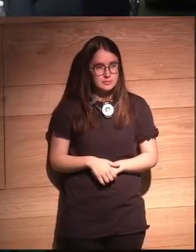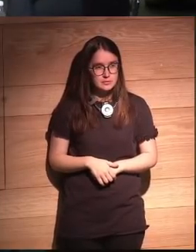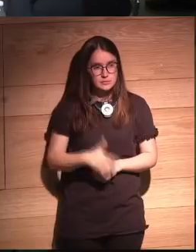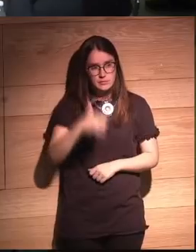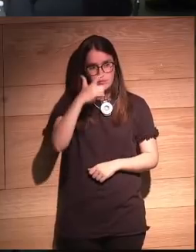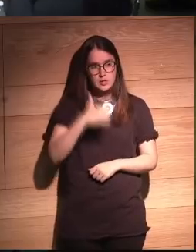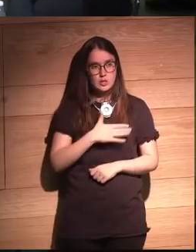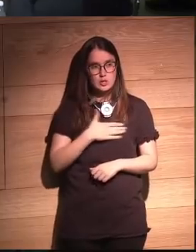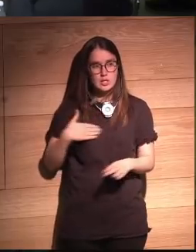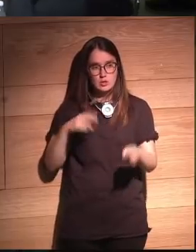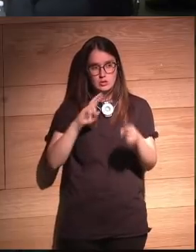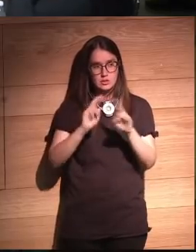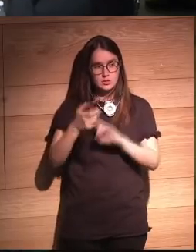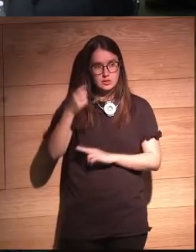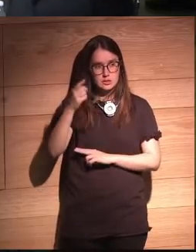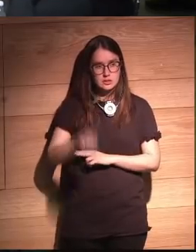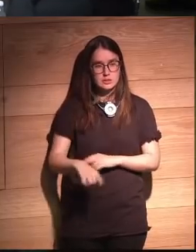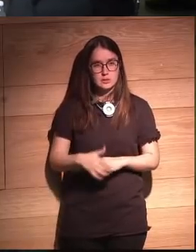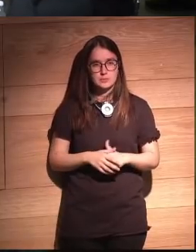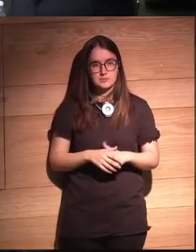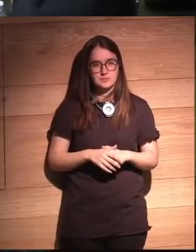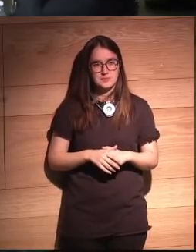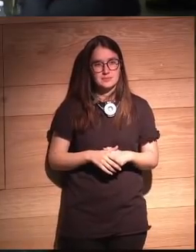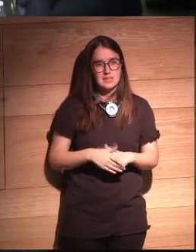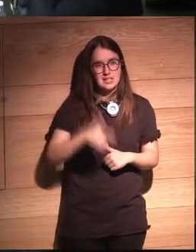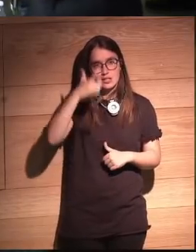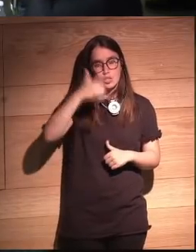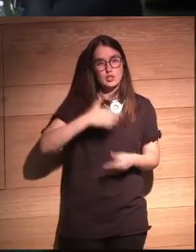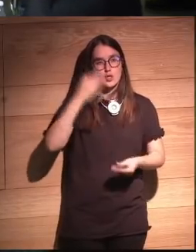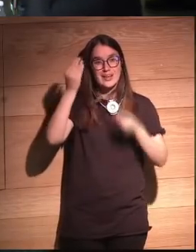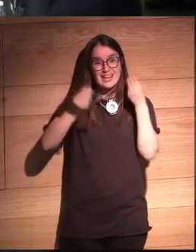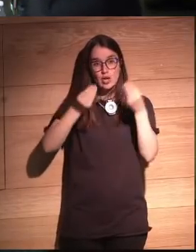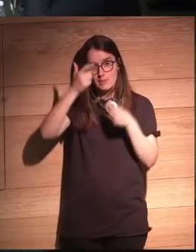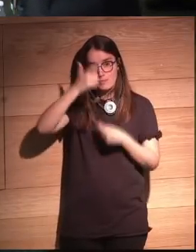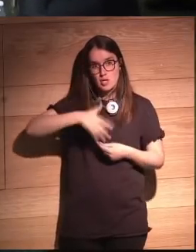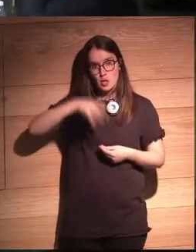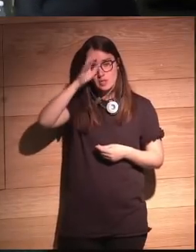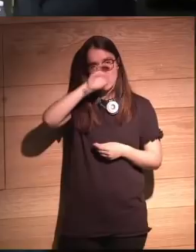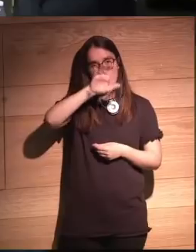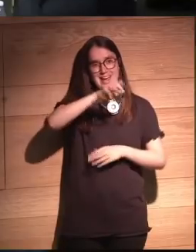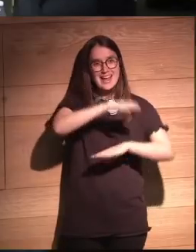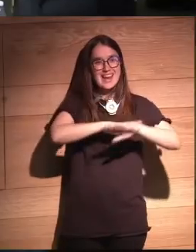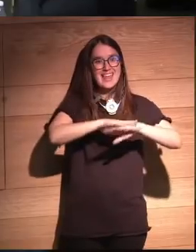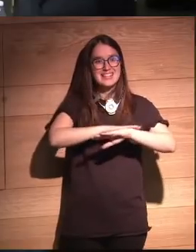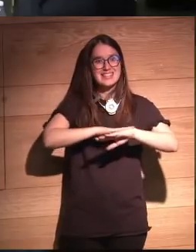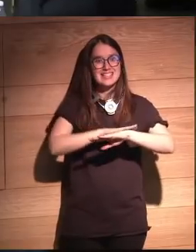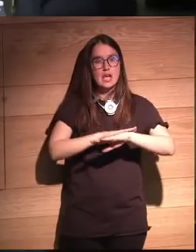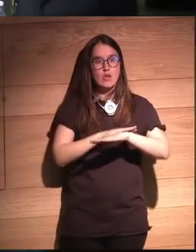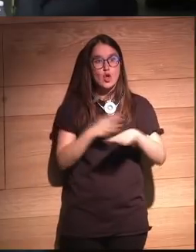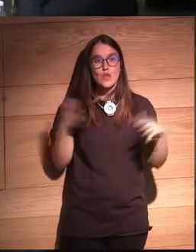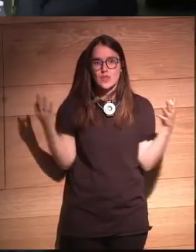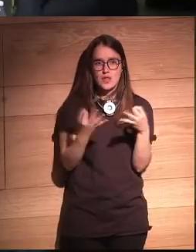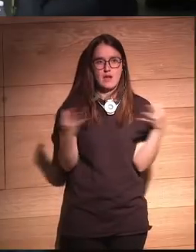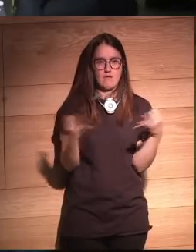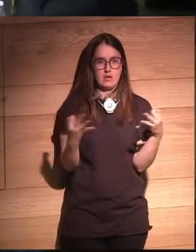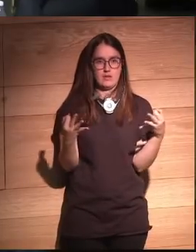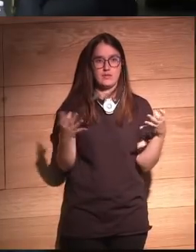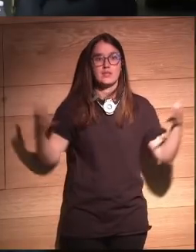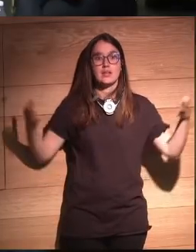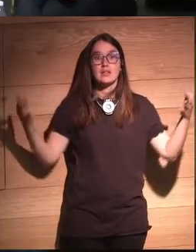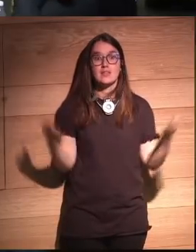Yo querría contestar también. Es que yo creo que para mí el Estado no es que debe estar, pero